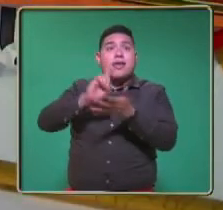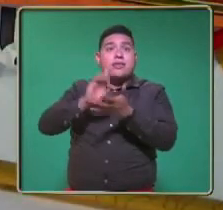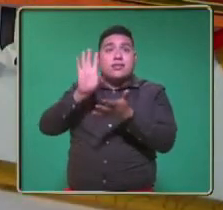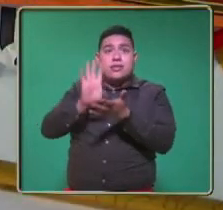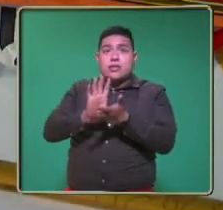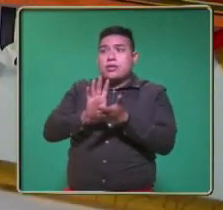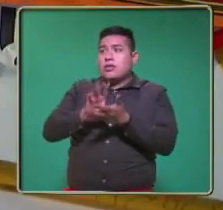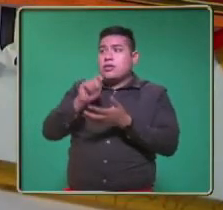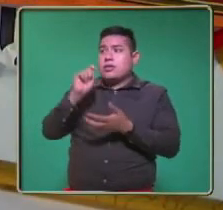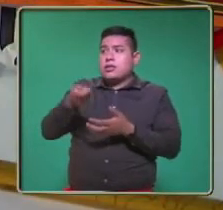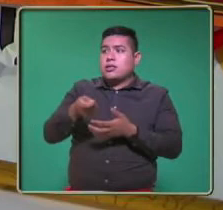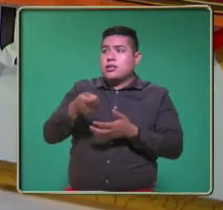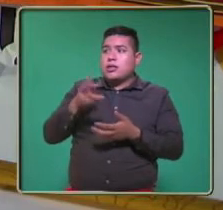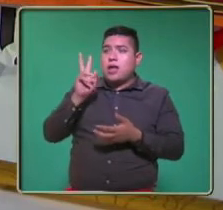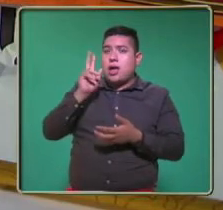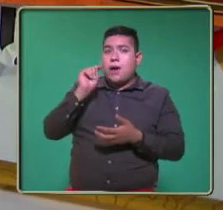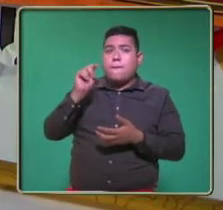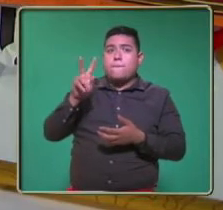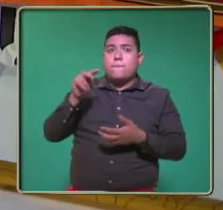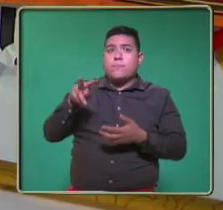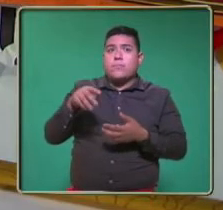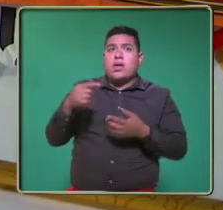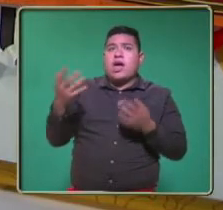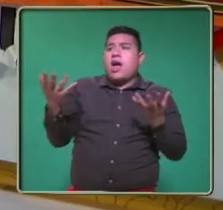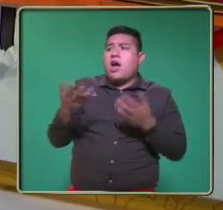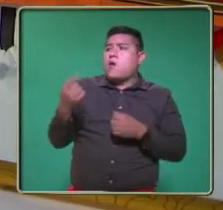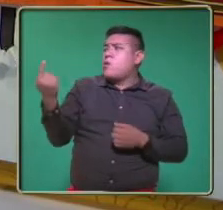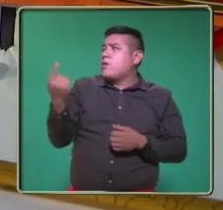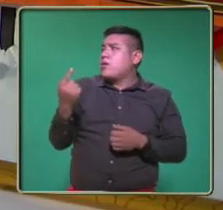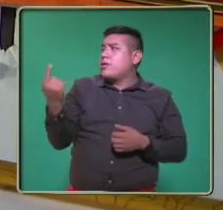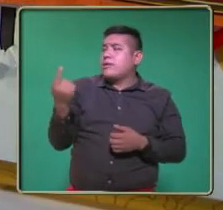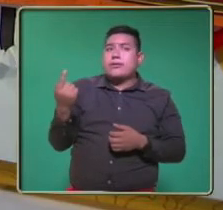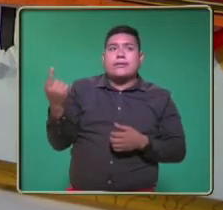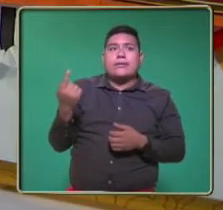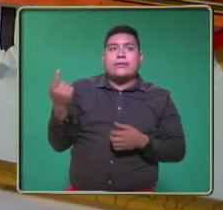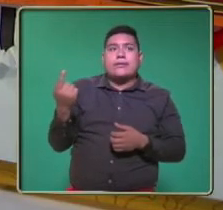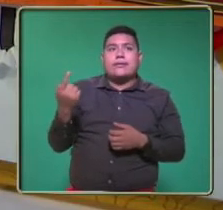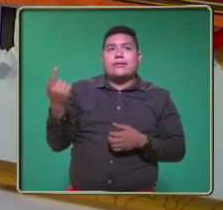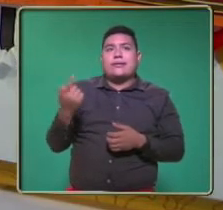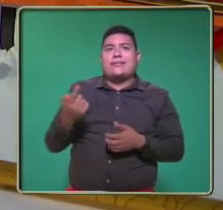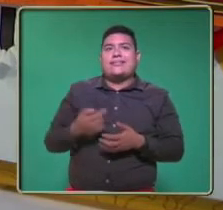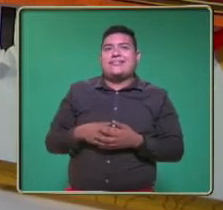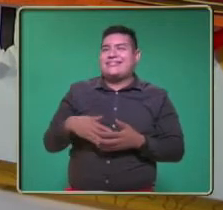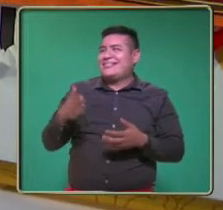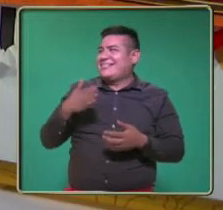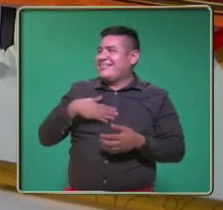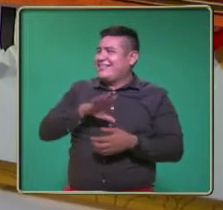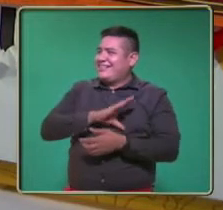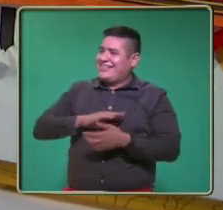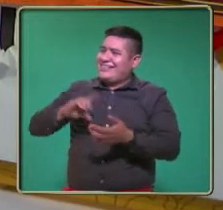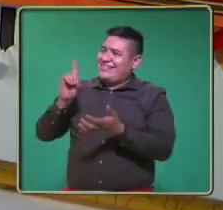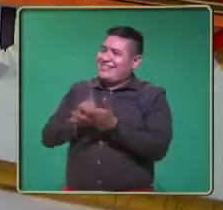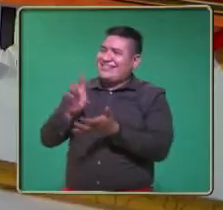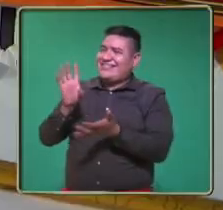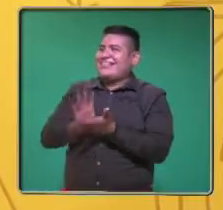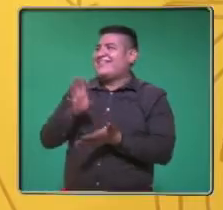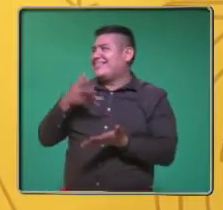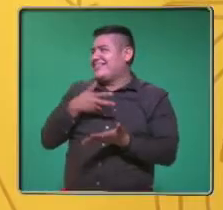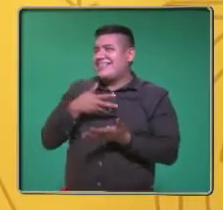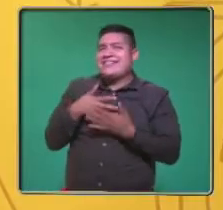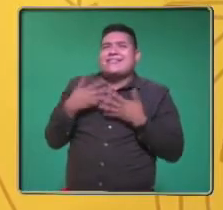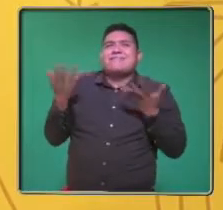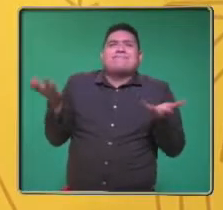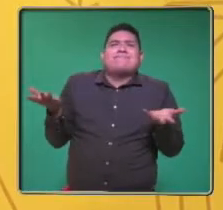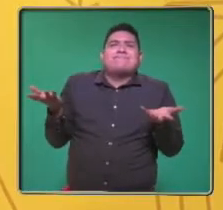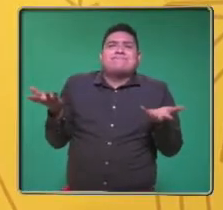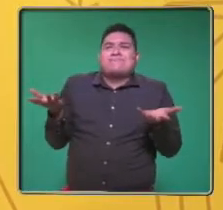discapacidad. También vimos el qué hago. ¿Qué hago si mi hijo ya tiene una discapacidad? Y bueno, ahora vamos a